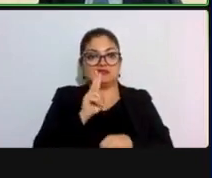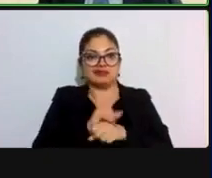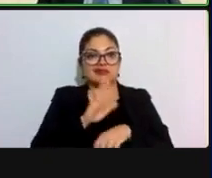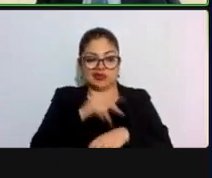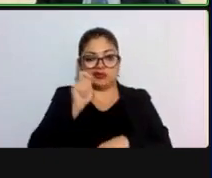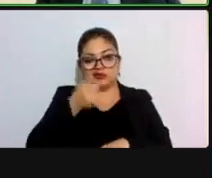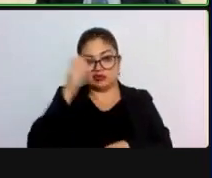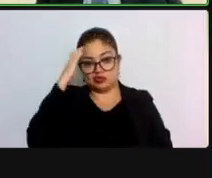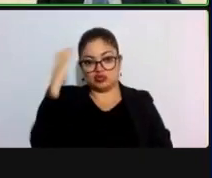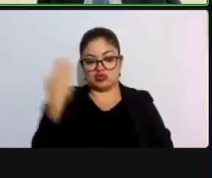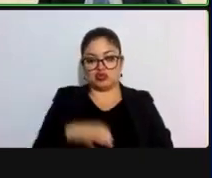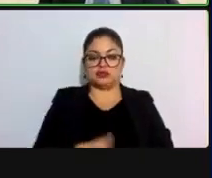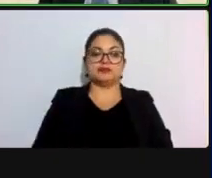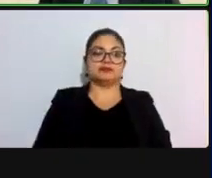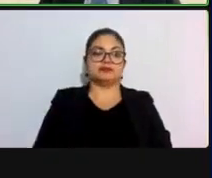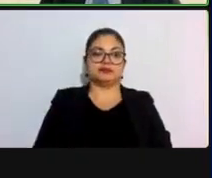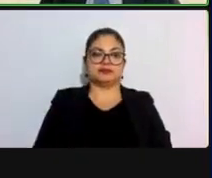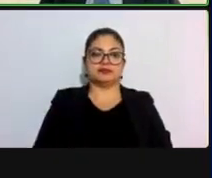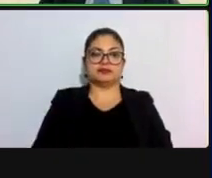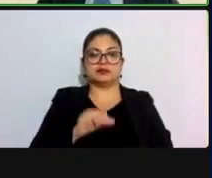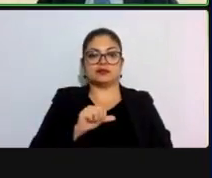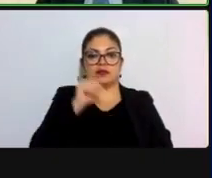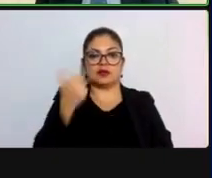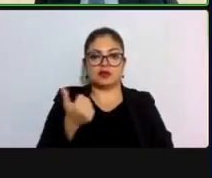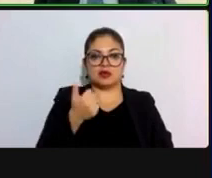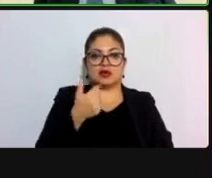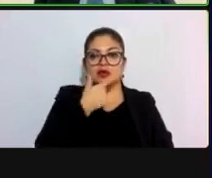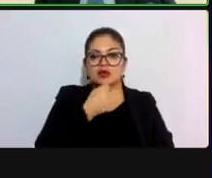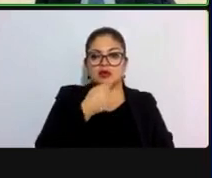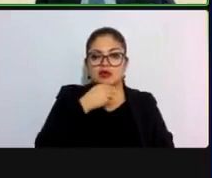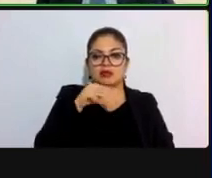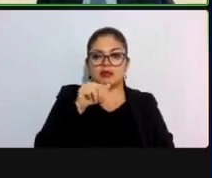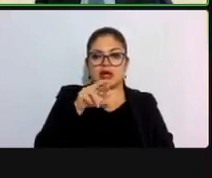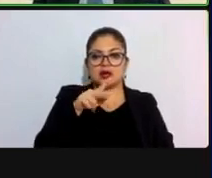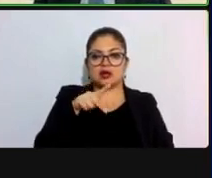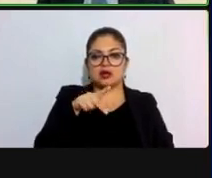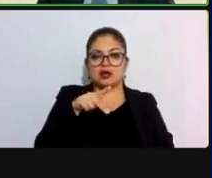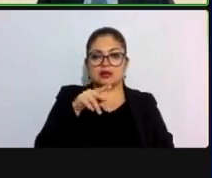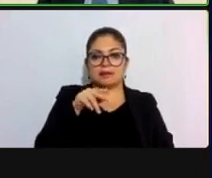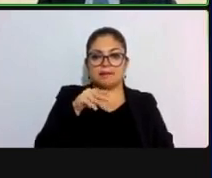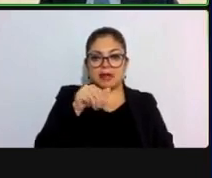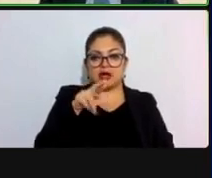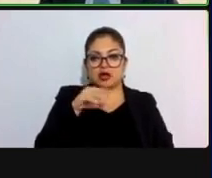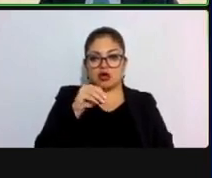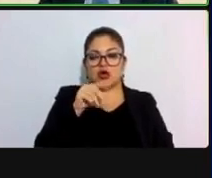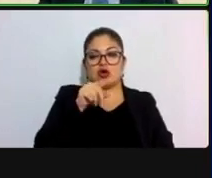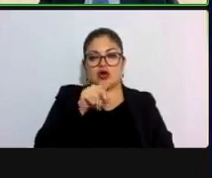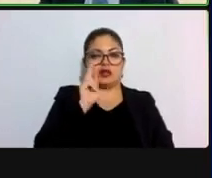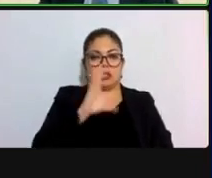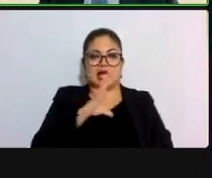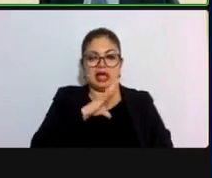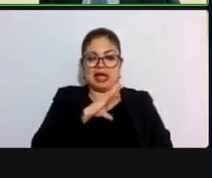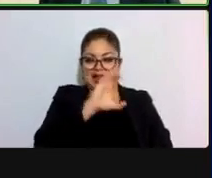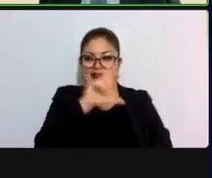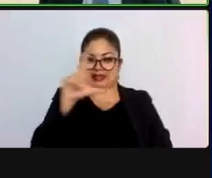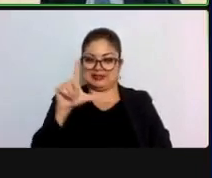momento, Markovitch, Sargent y Manson hicieron una clasificación de estas fracturas cuando se referían a las fracturas